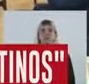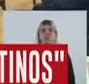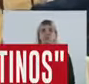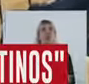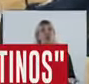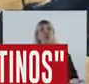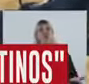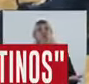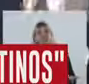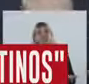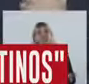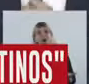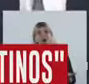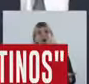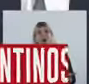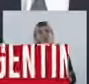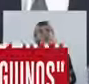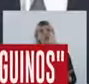vivir en un país